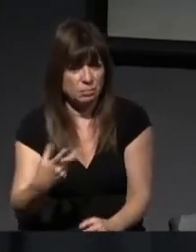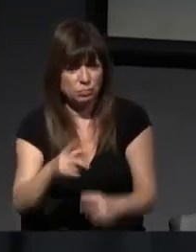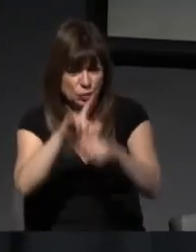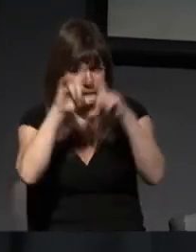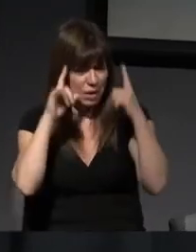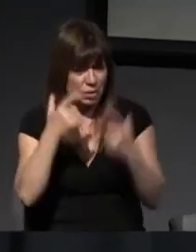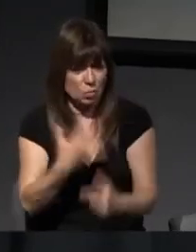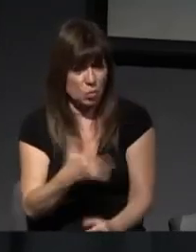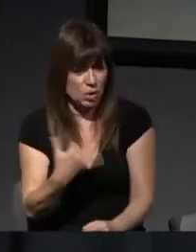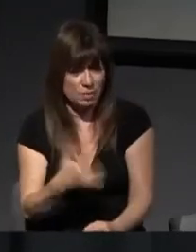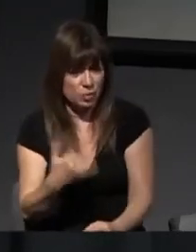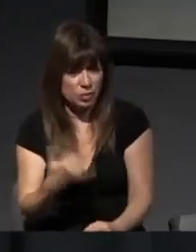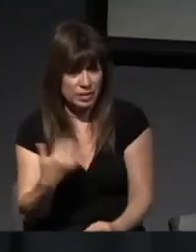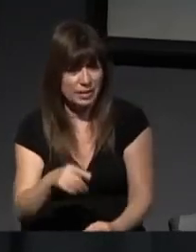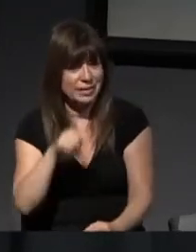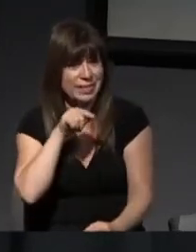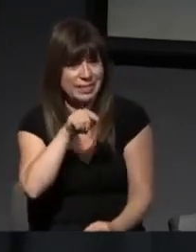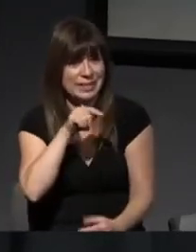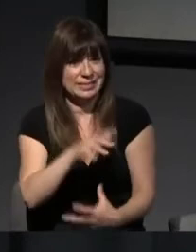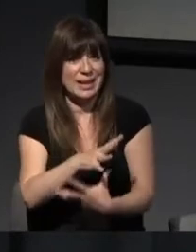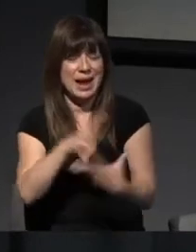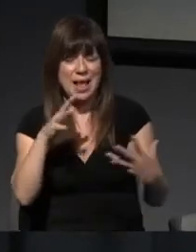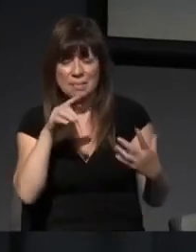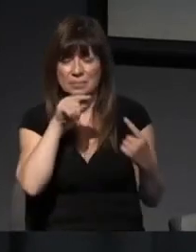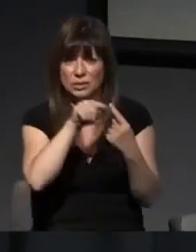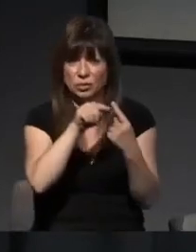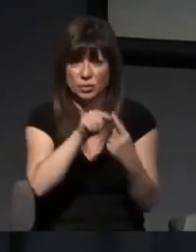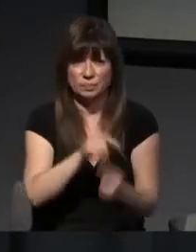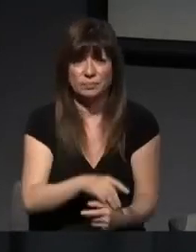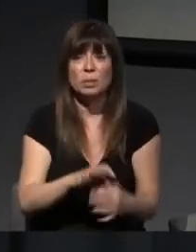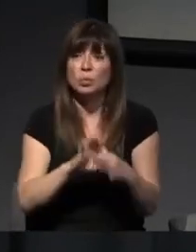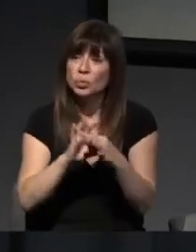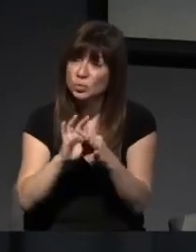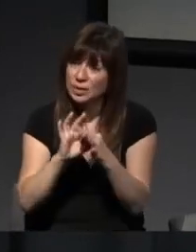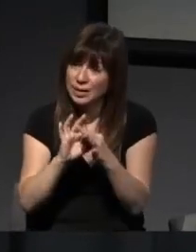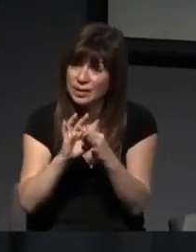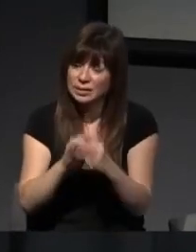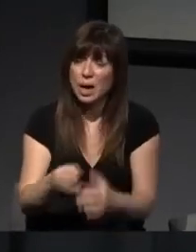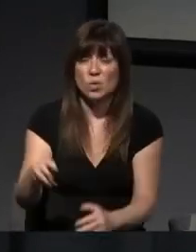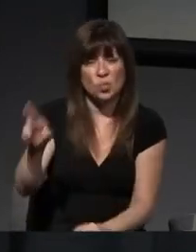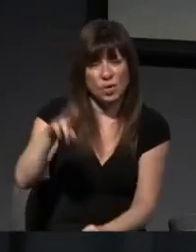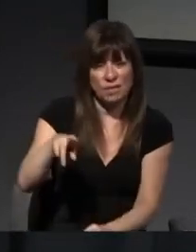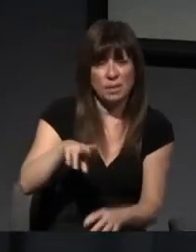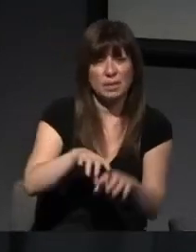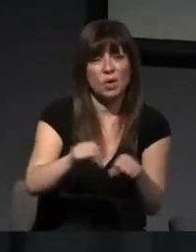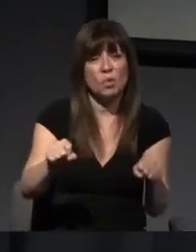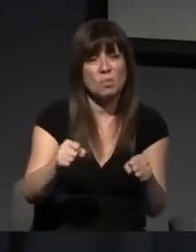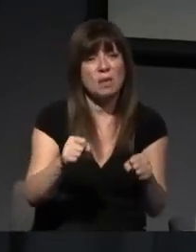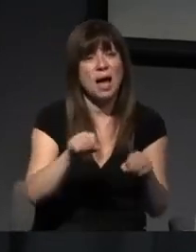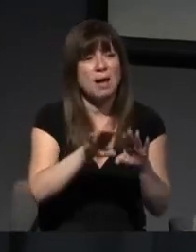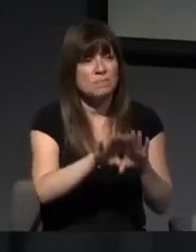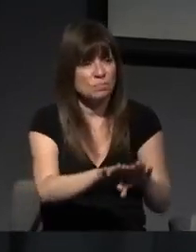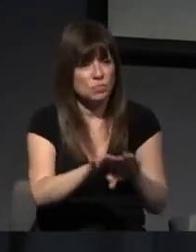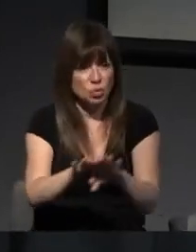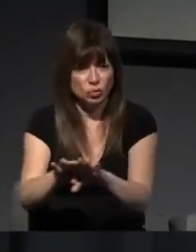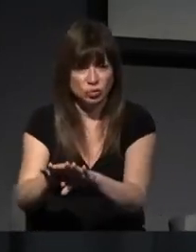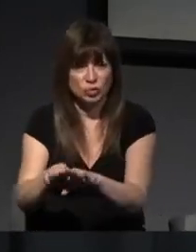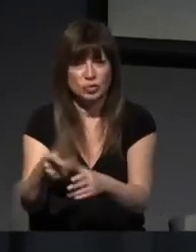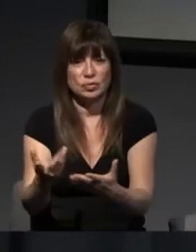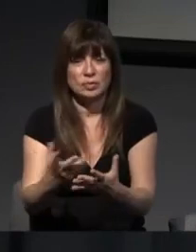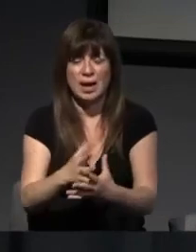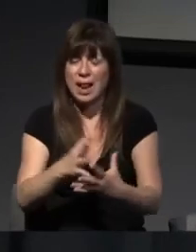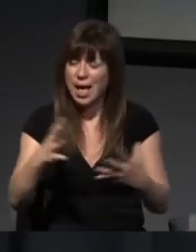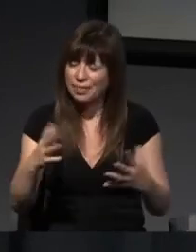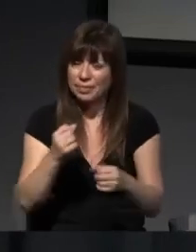relevantes de esta gran misión que han desplegado. Así que muchas gracias y nuevamente comprometemos nuestro apoyo a esta gran iniciativa